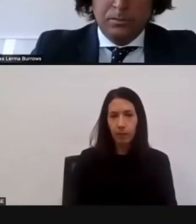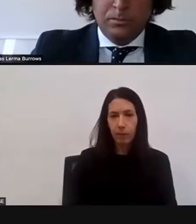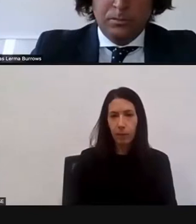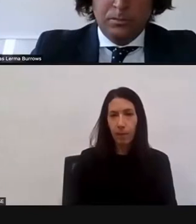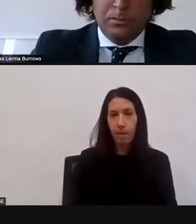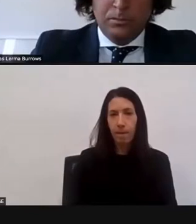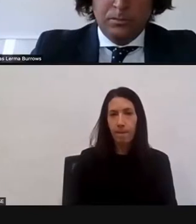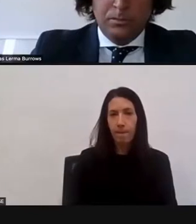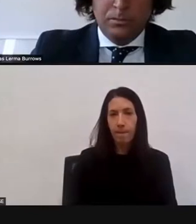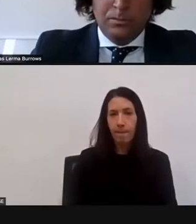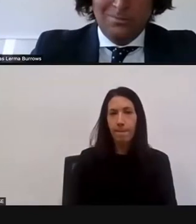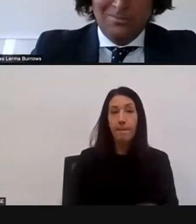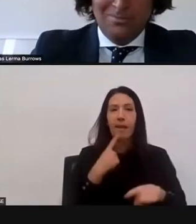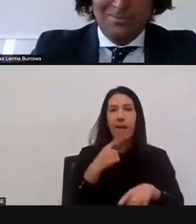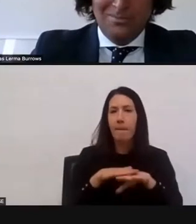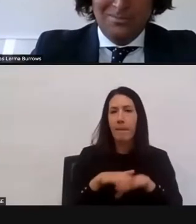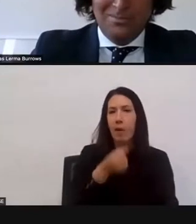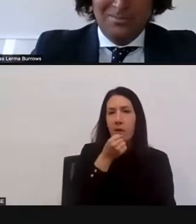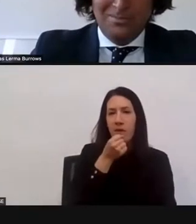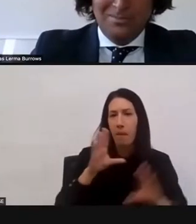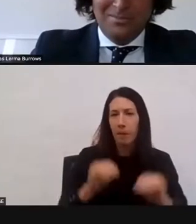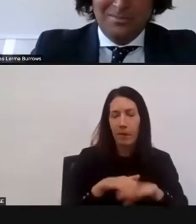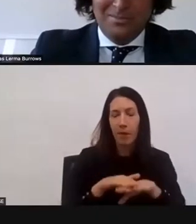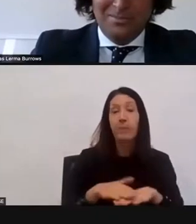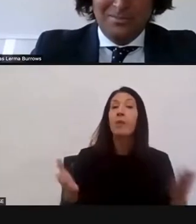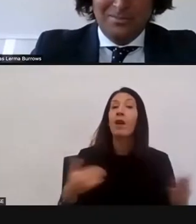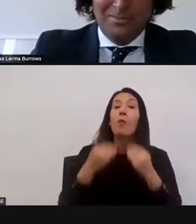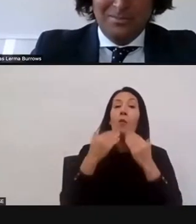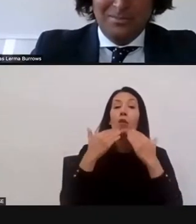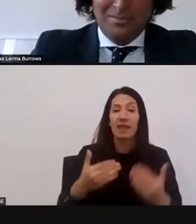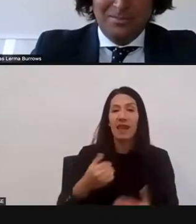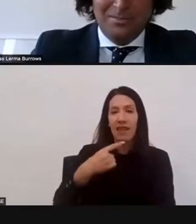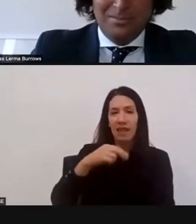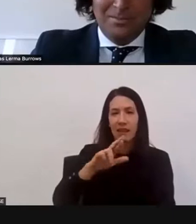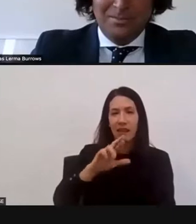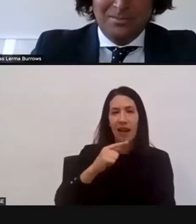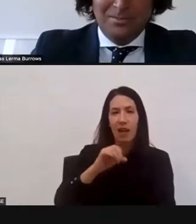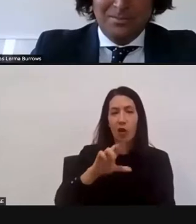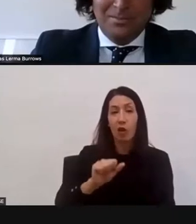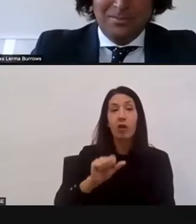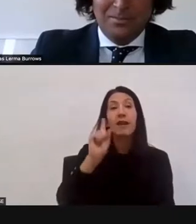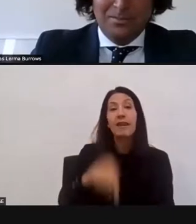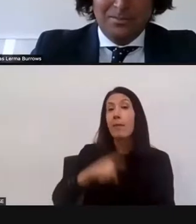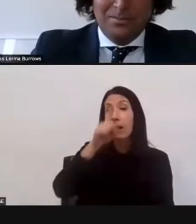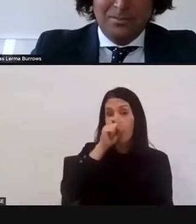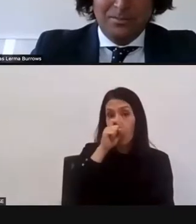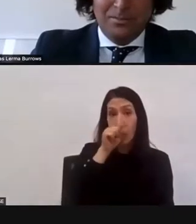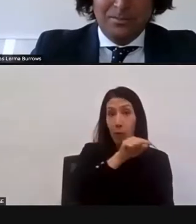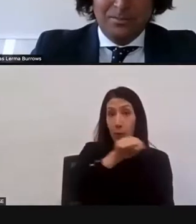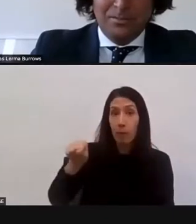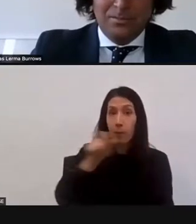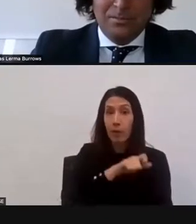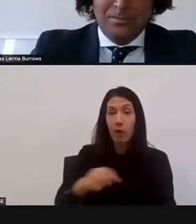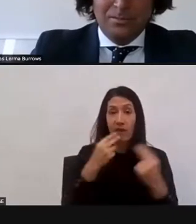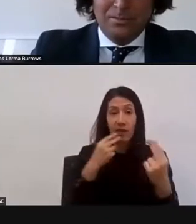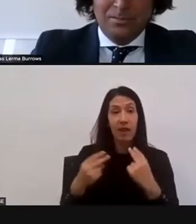Perdón, que me había muteado, no era capaz. Bueno, muchas gracias, Gregorio. Recuerdo a todos los que nos están siguiendo que a través de